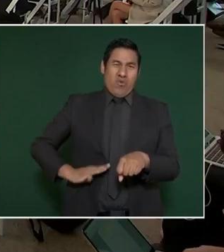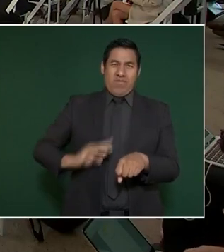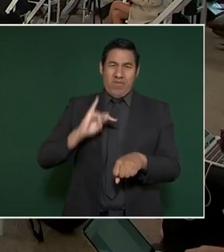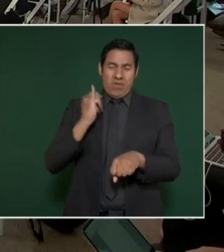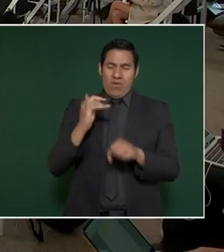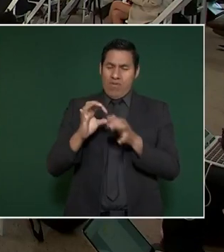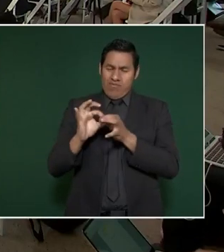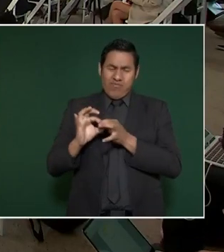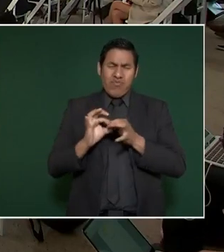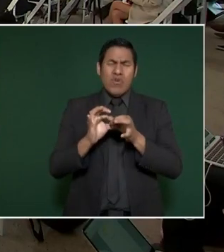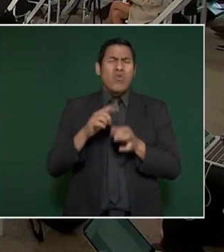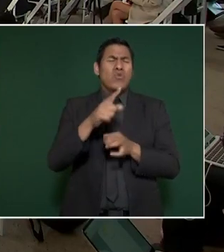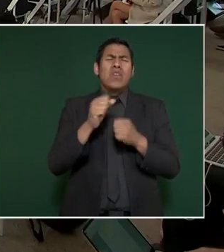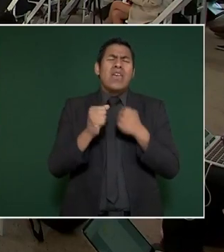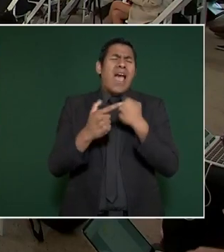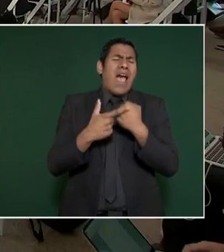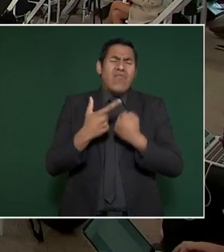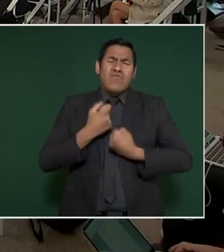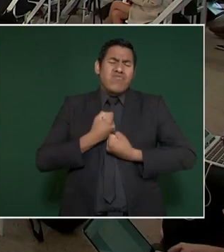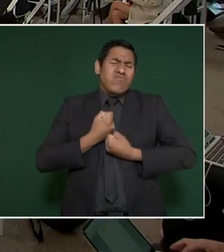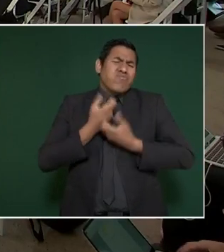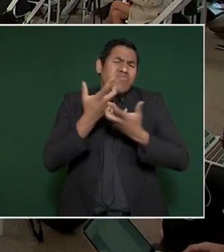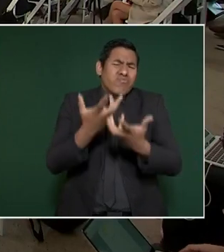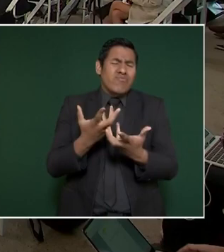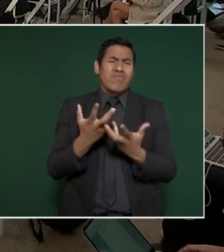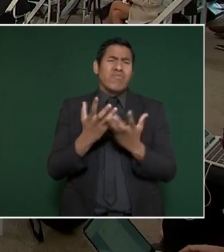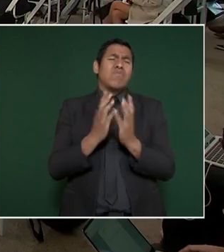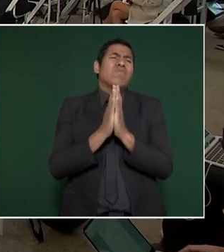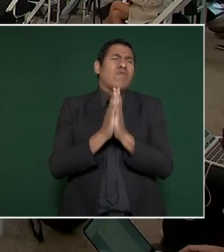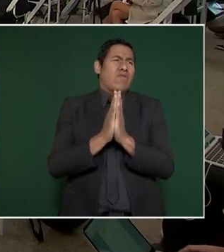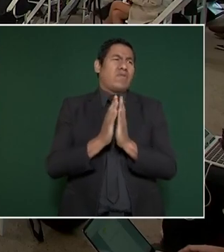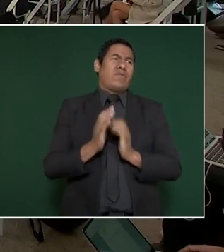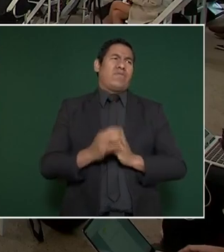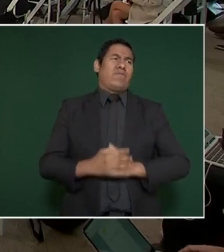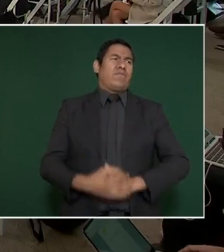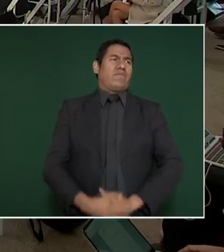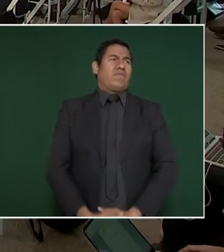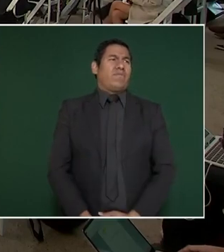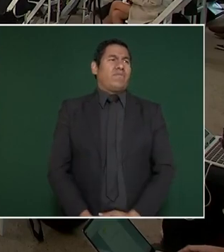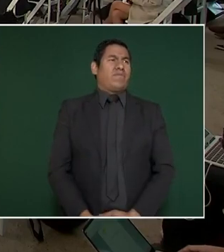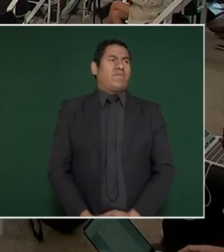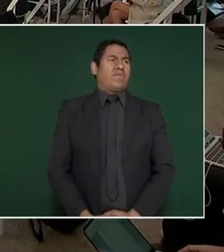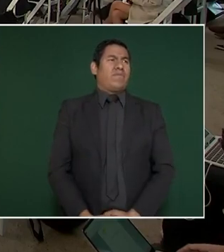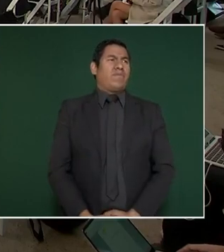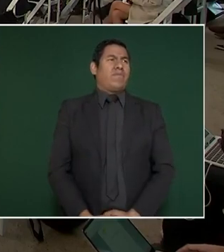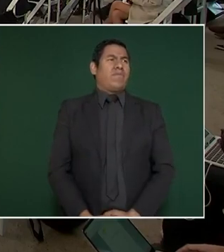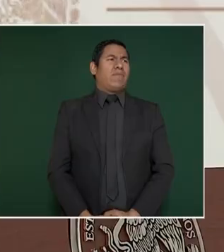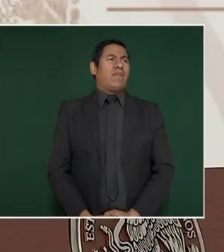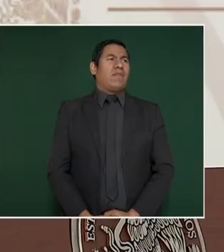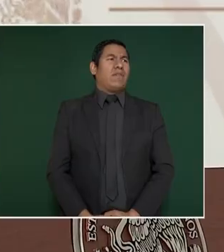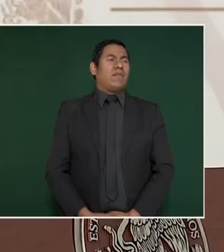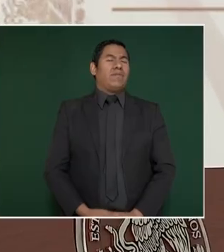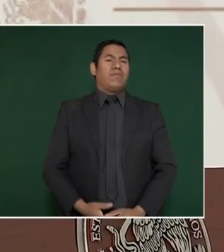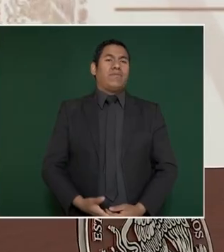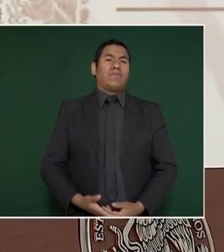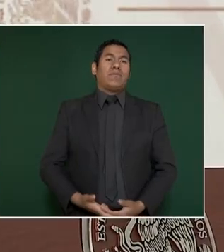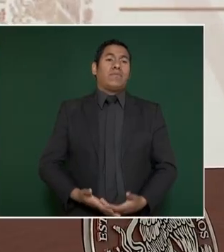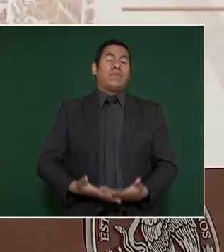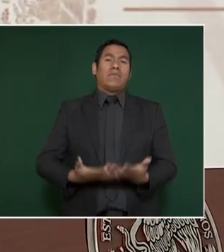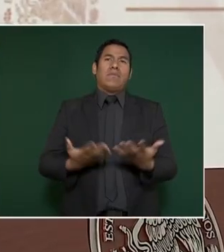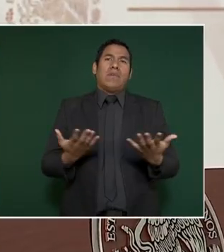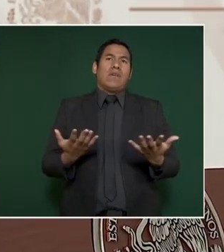gustaría que sera un mensaje será mi primer pregunta señor Si usted me lo permite Bueno pues este